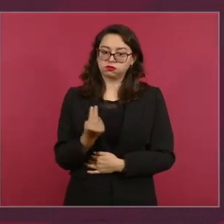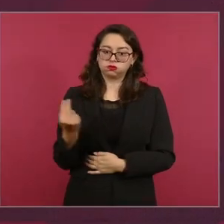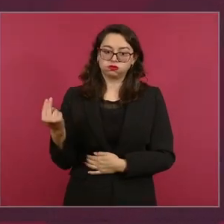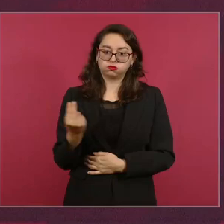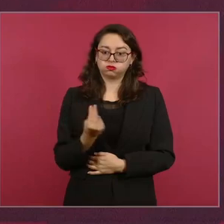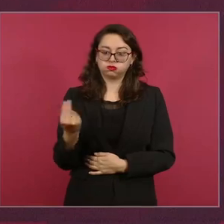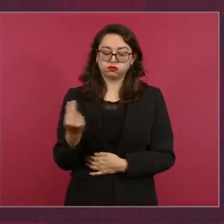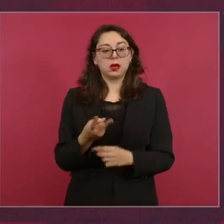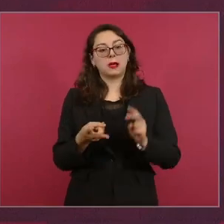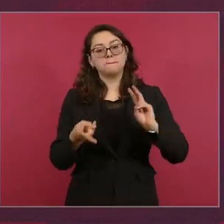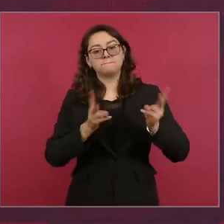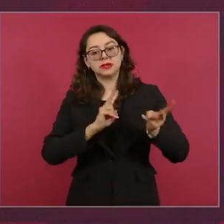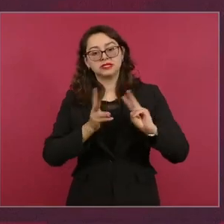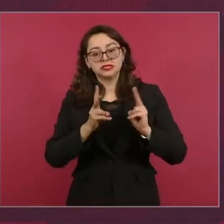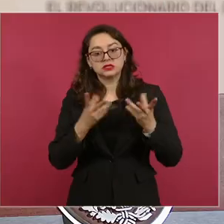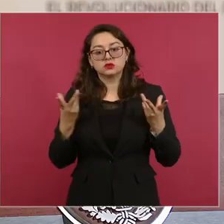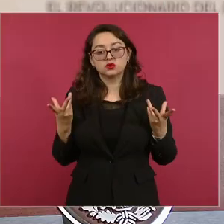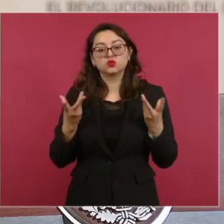Somos vecinos,